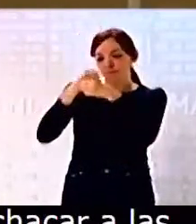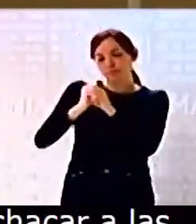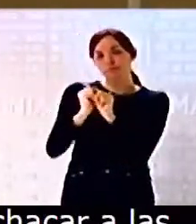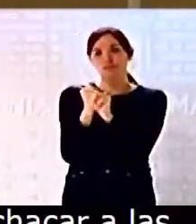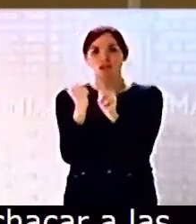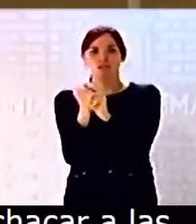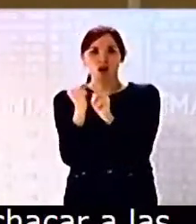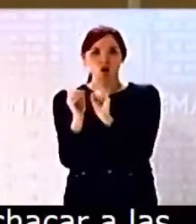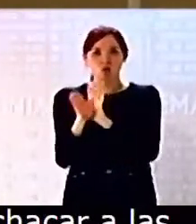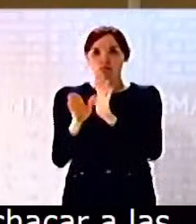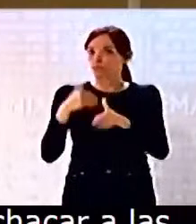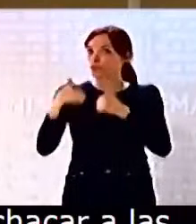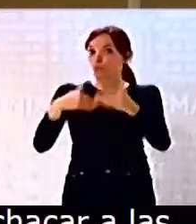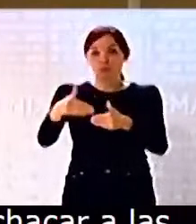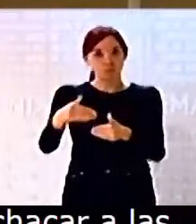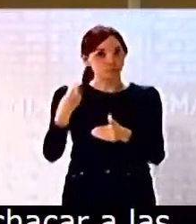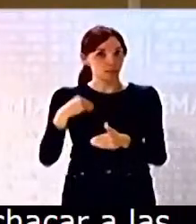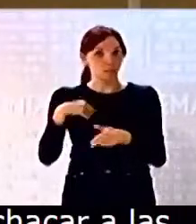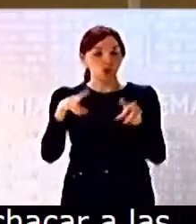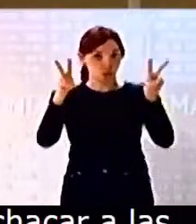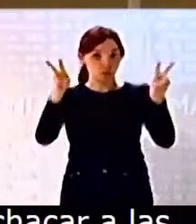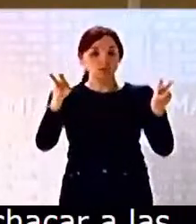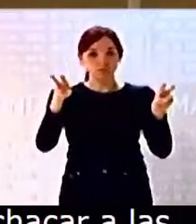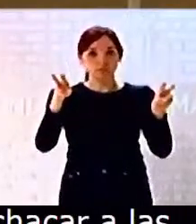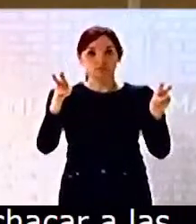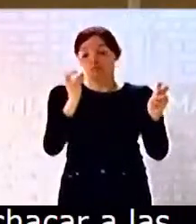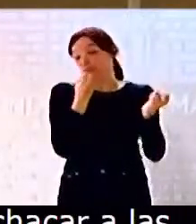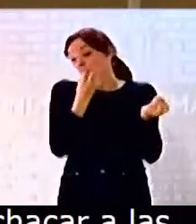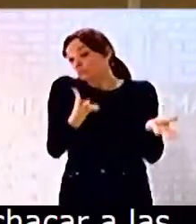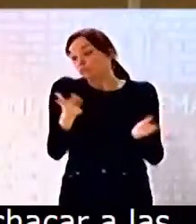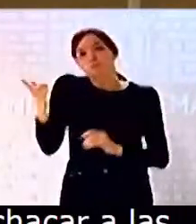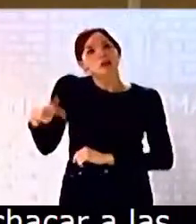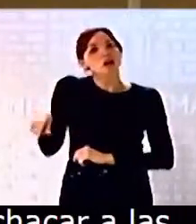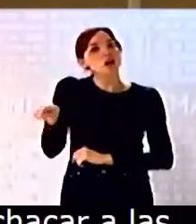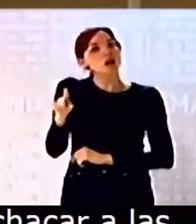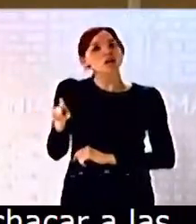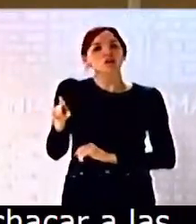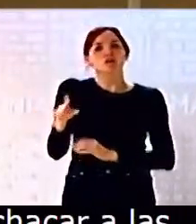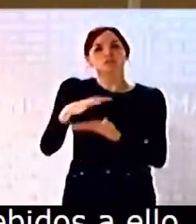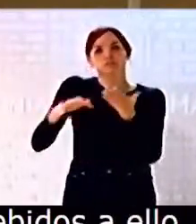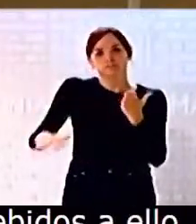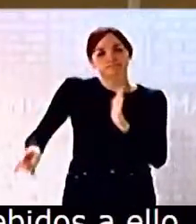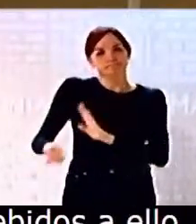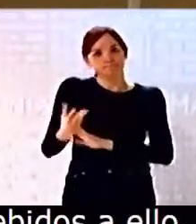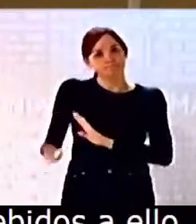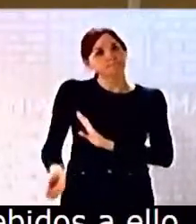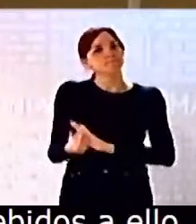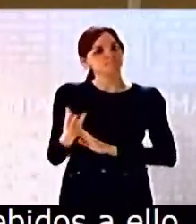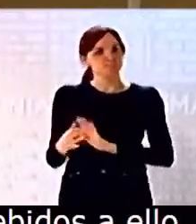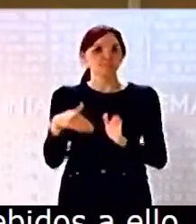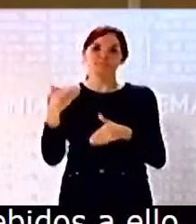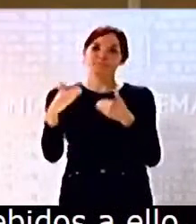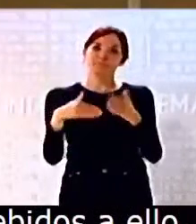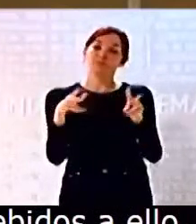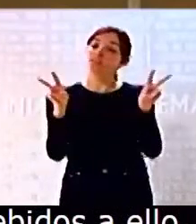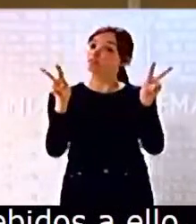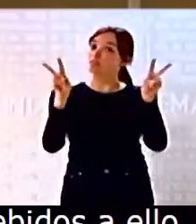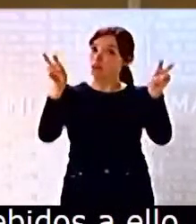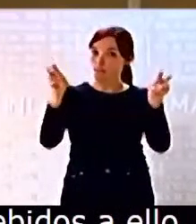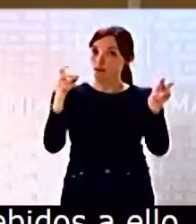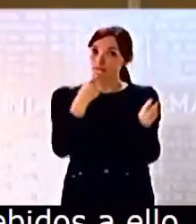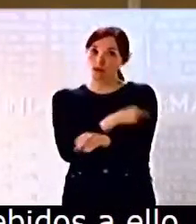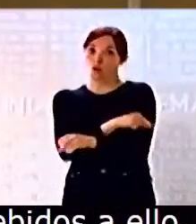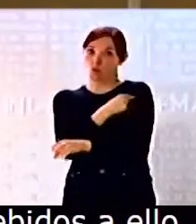el PRAC y en fin, seguirán saliendo informes con respecto a este